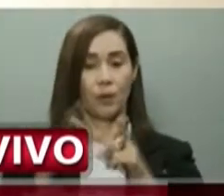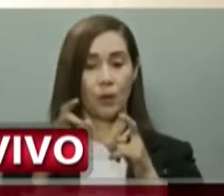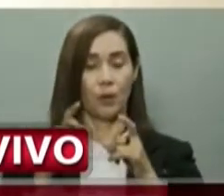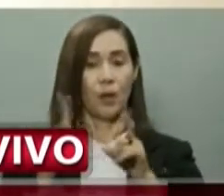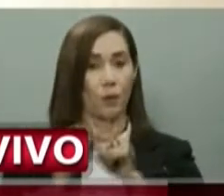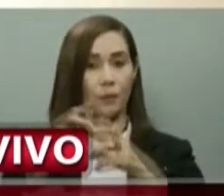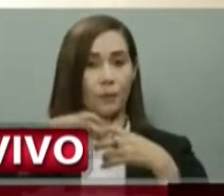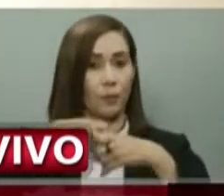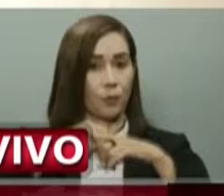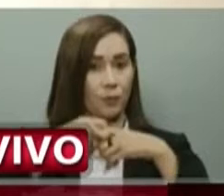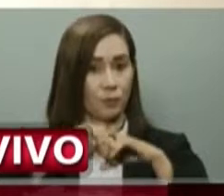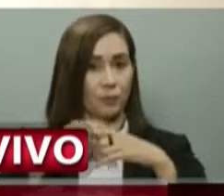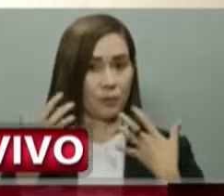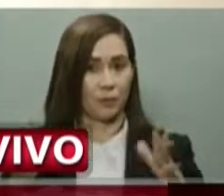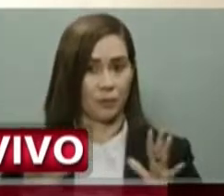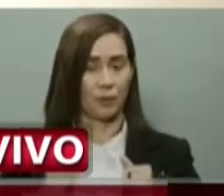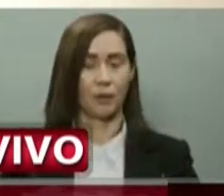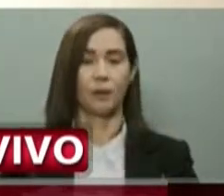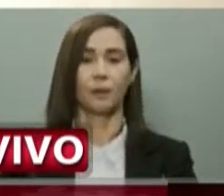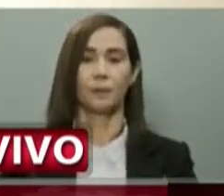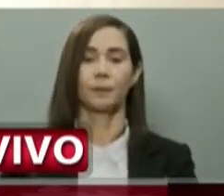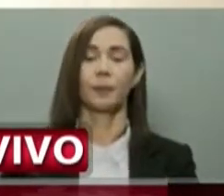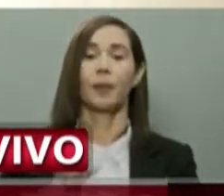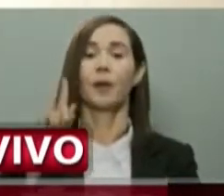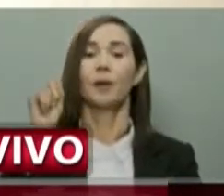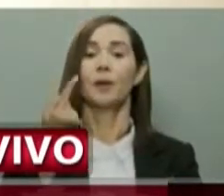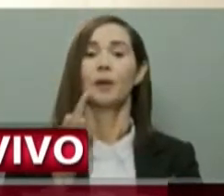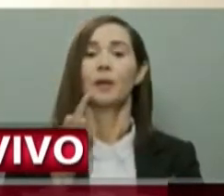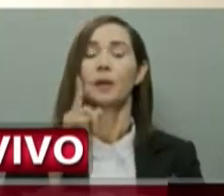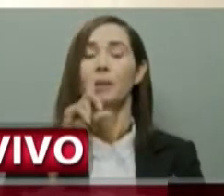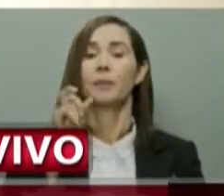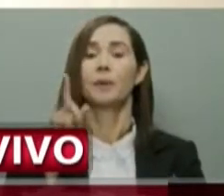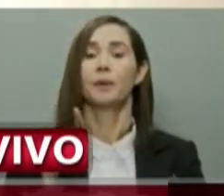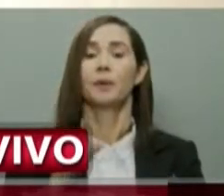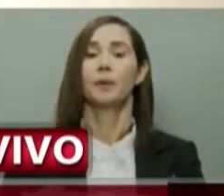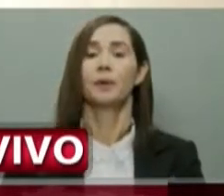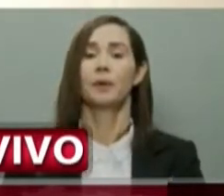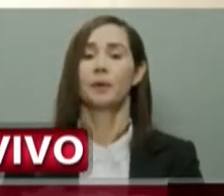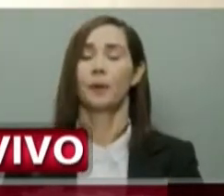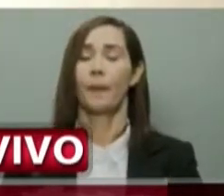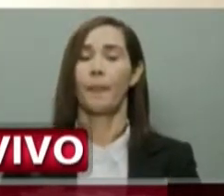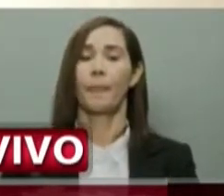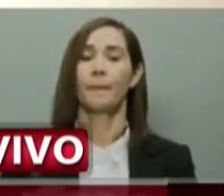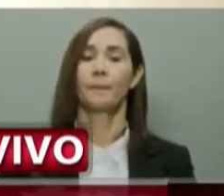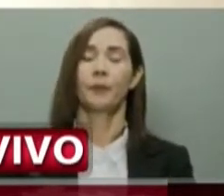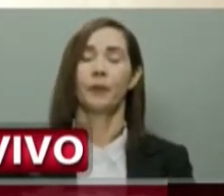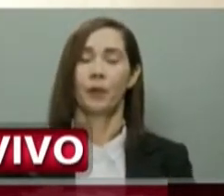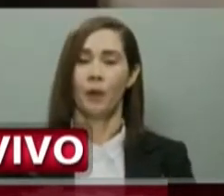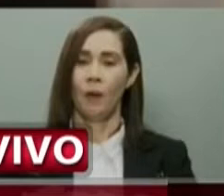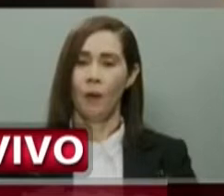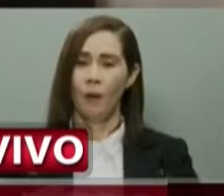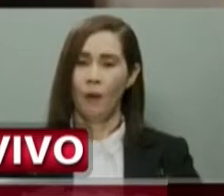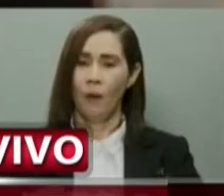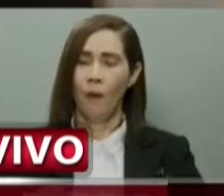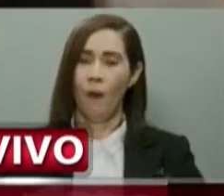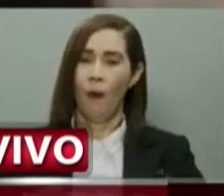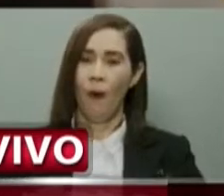de fertilizantes. En la primera pregunta, Franklin, te puedo decir